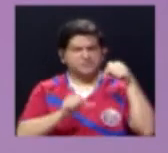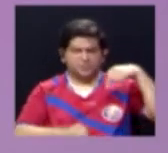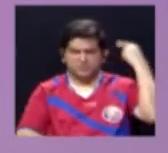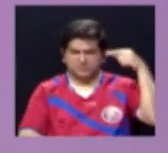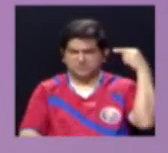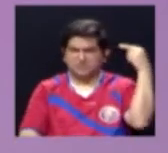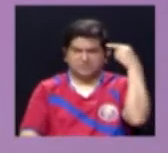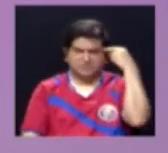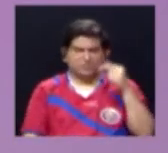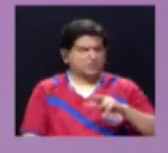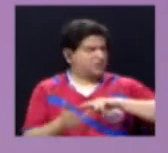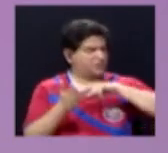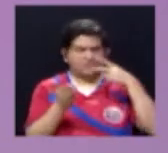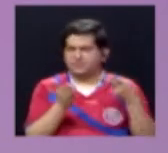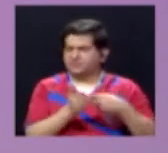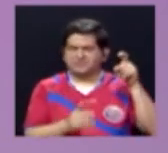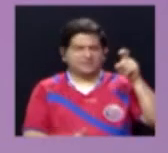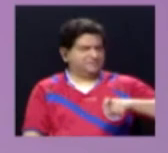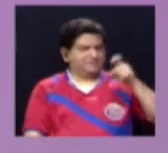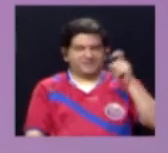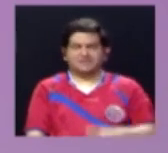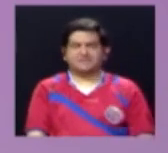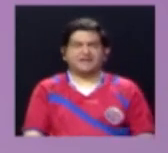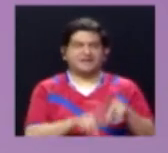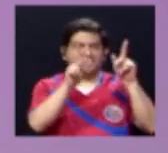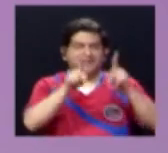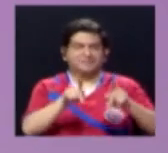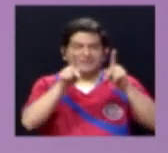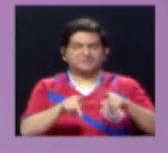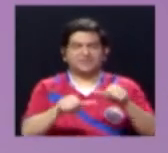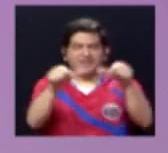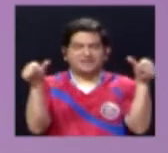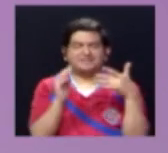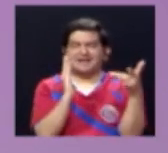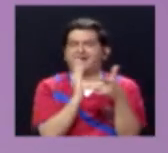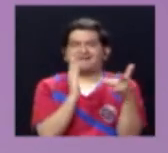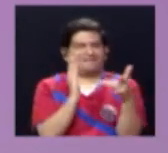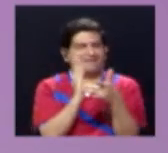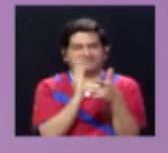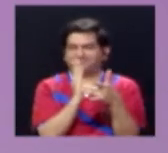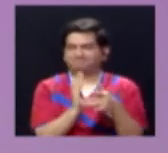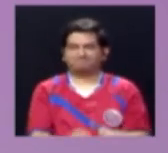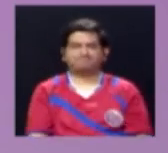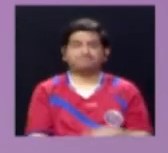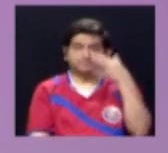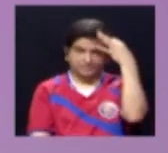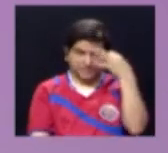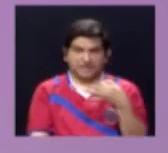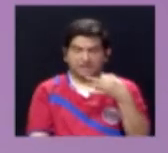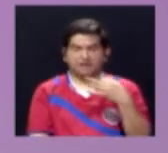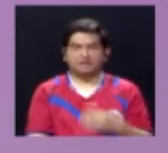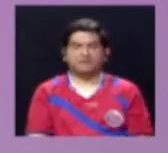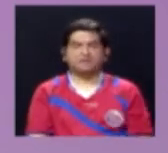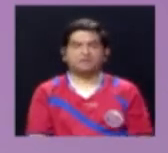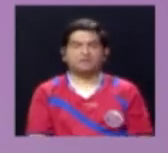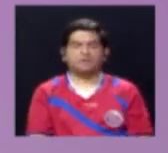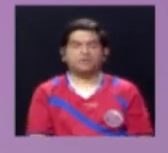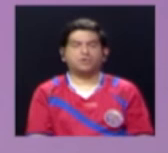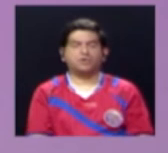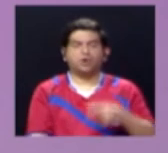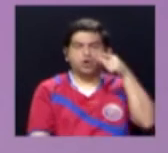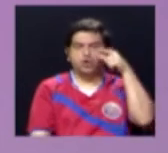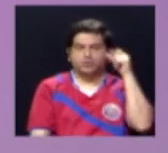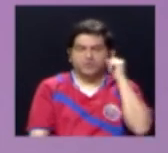administración no va a ser necesariamente en personal técnico porque me parece que ha sido don luis